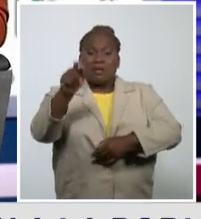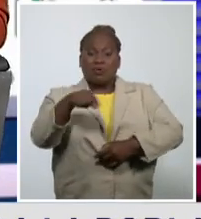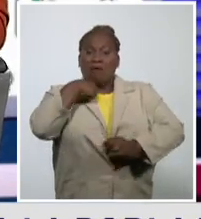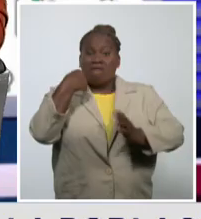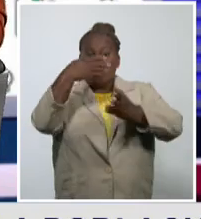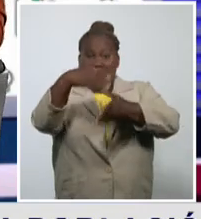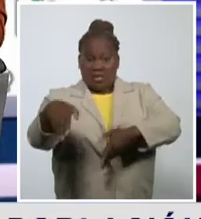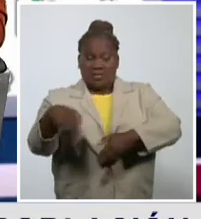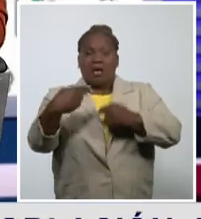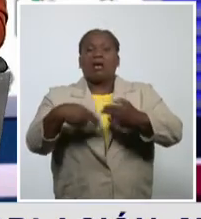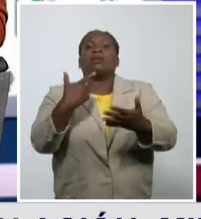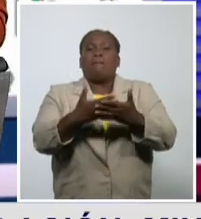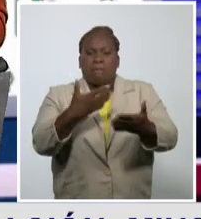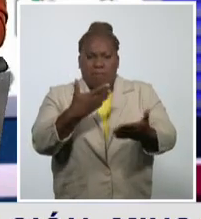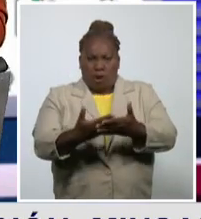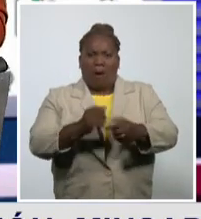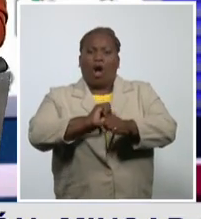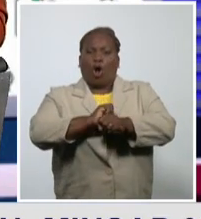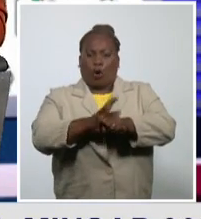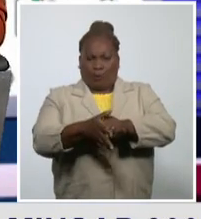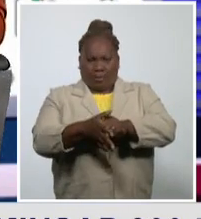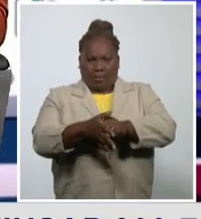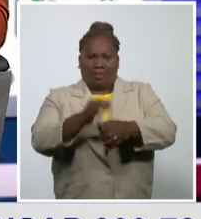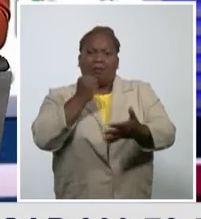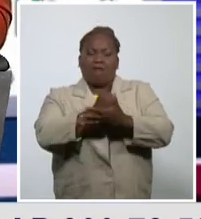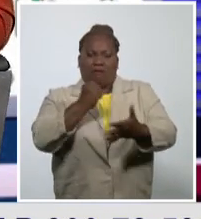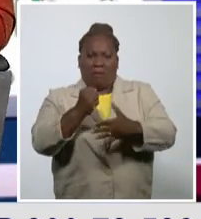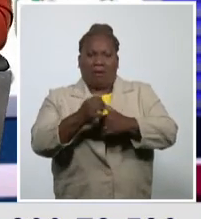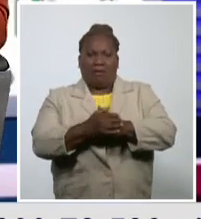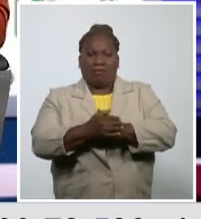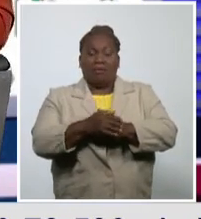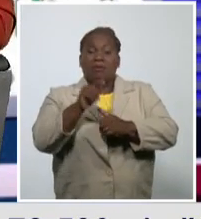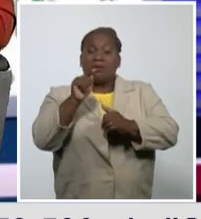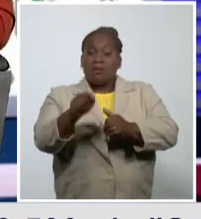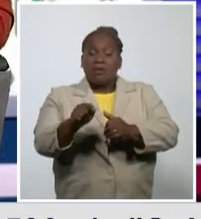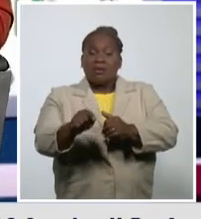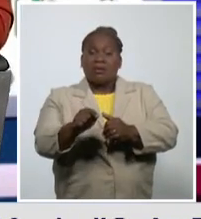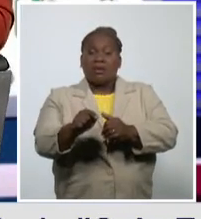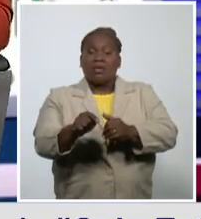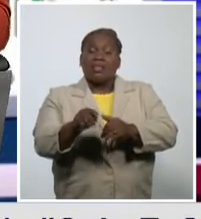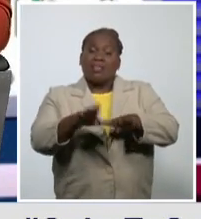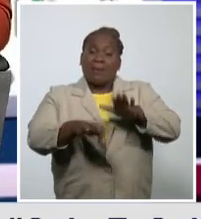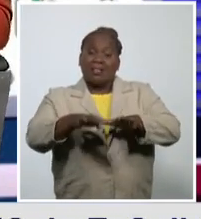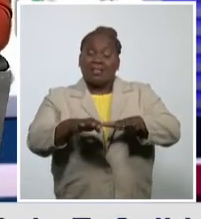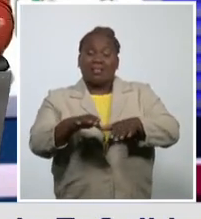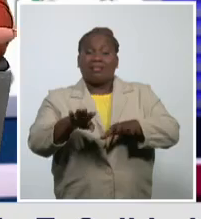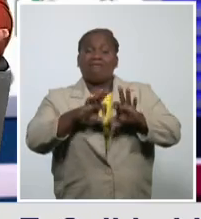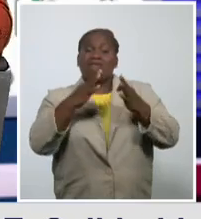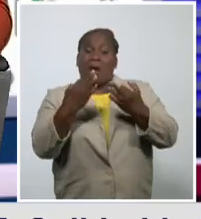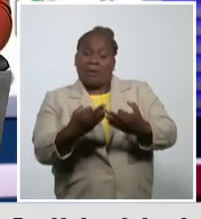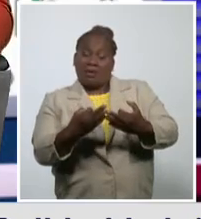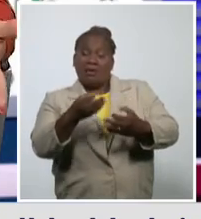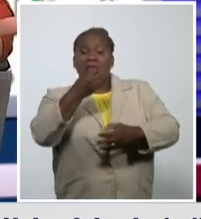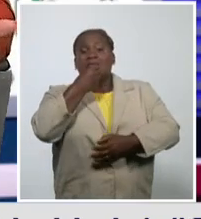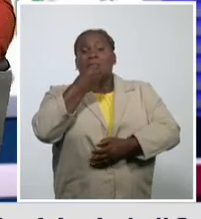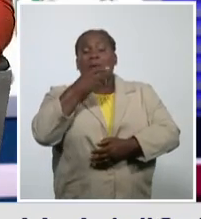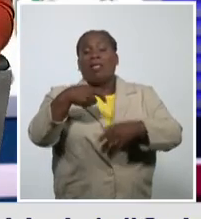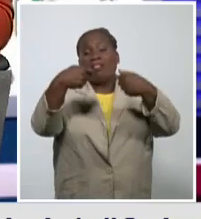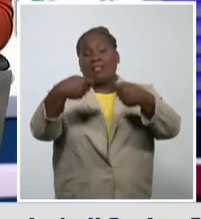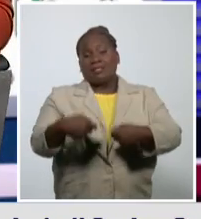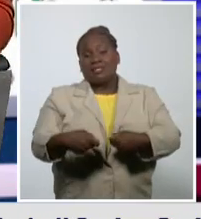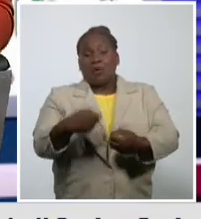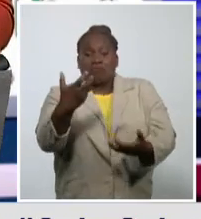que fueron confirmados con la enfermedad, y él decía que transita por la familia la posibilidad o la decisión de